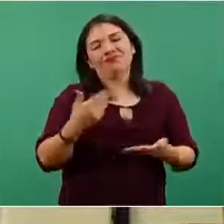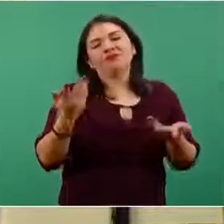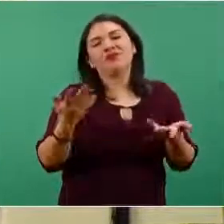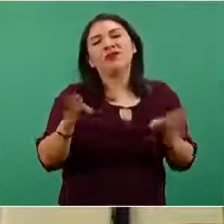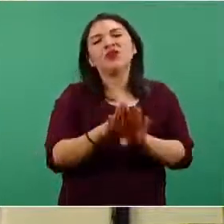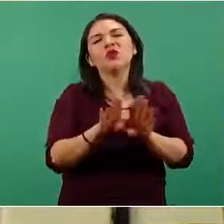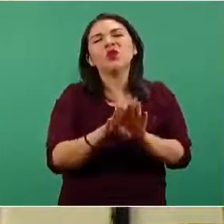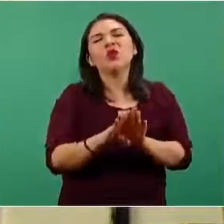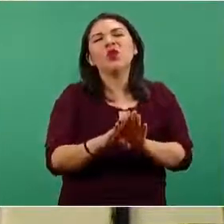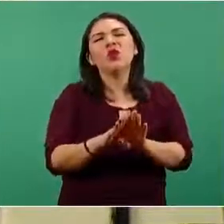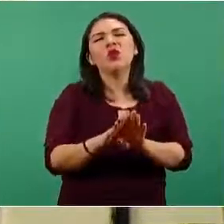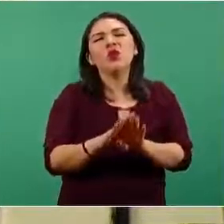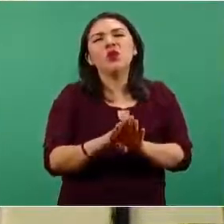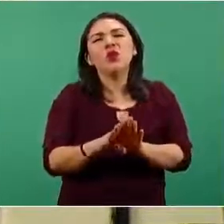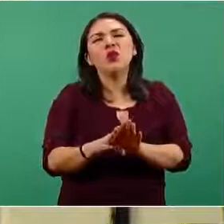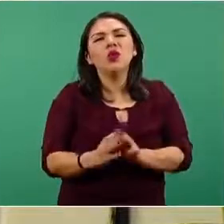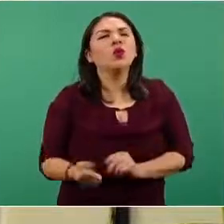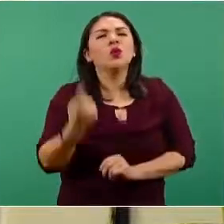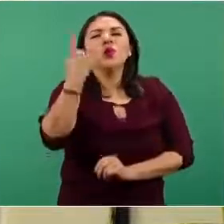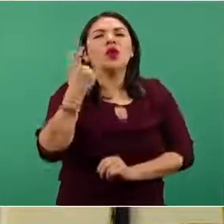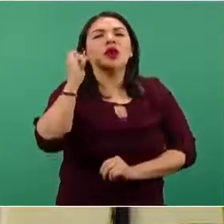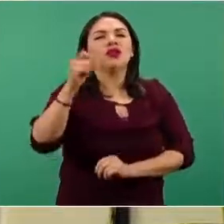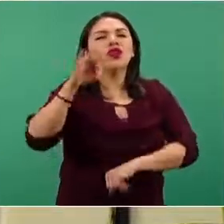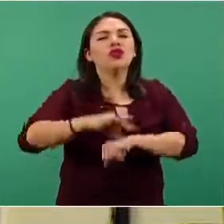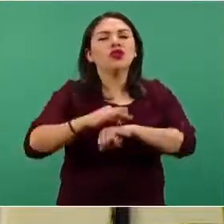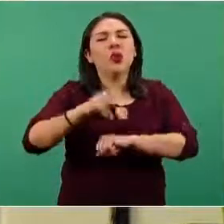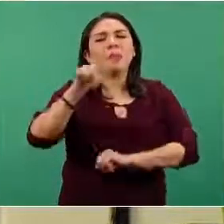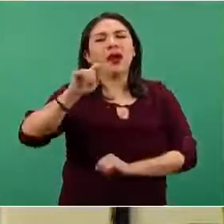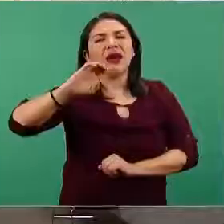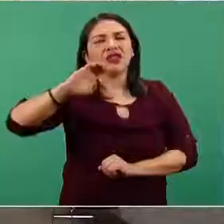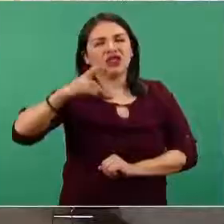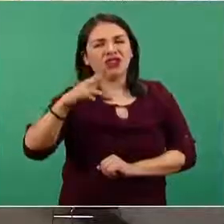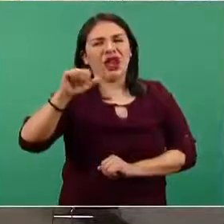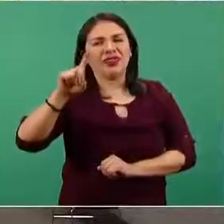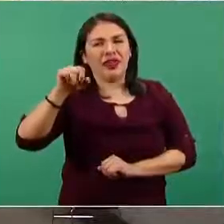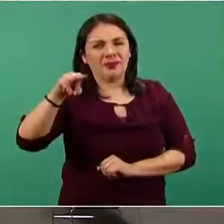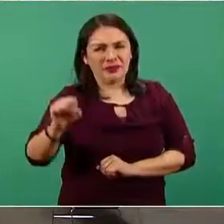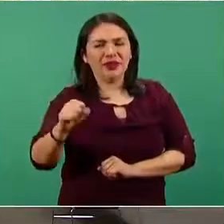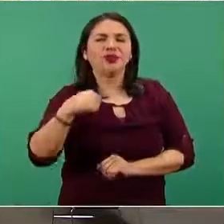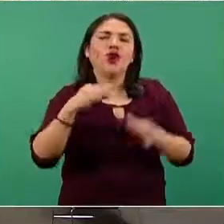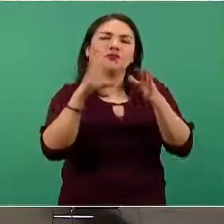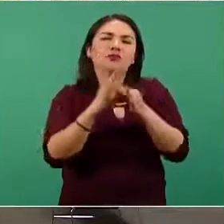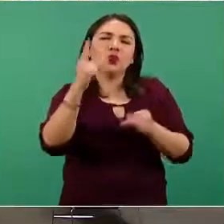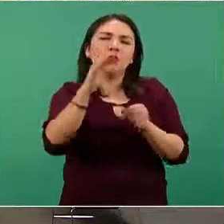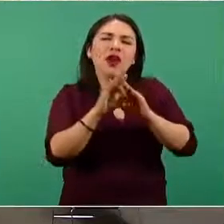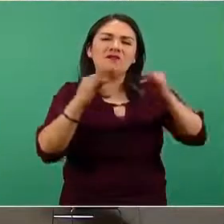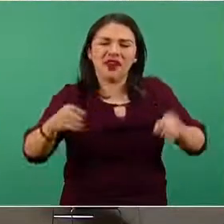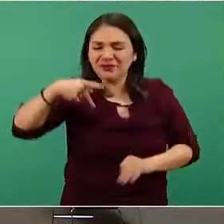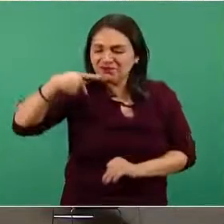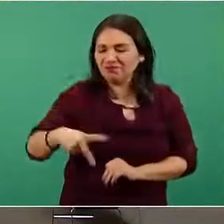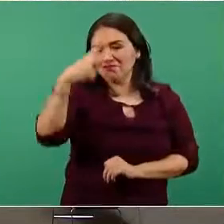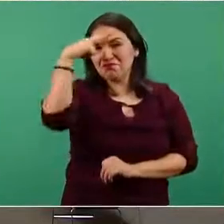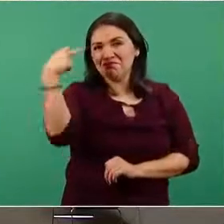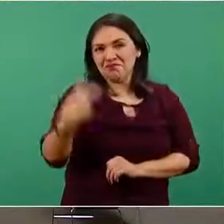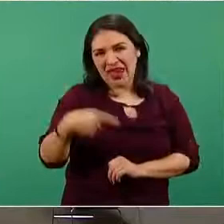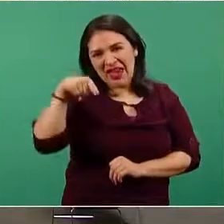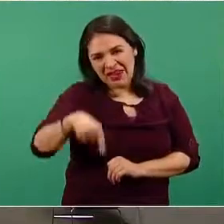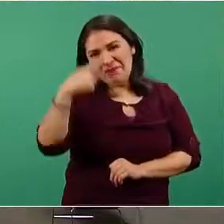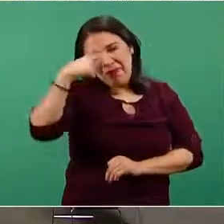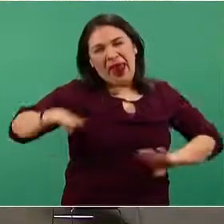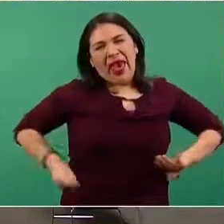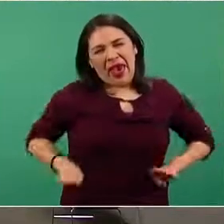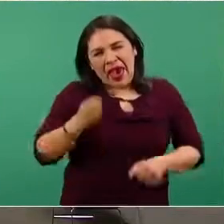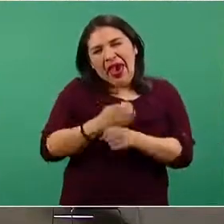a una máxima del doctor Patch Adams, comentar una frase muy mexicana aplicable para estos